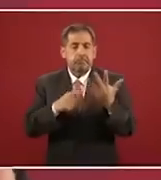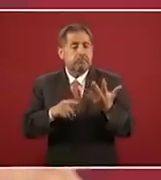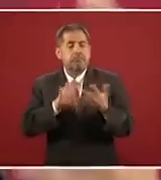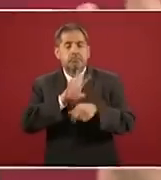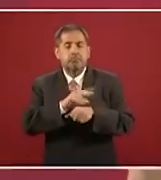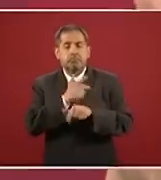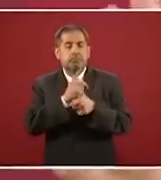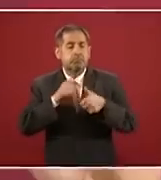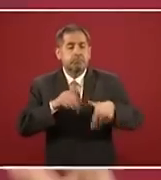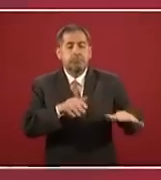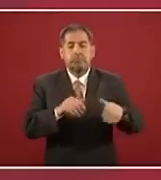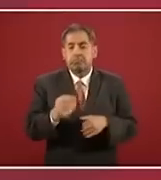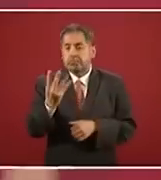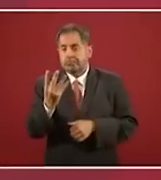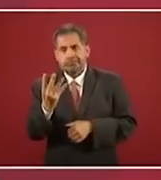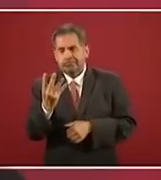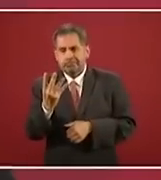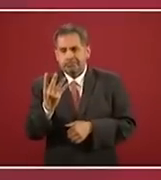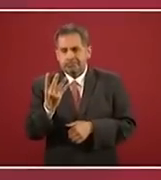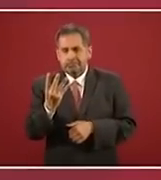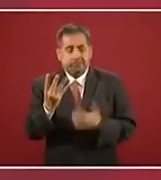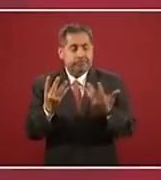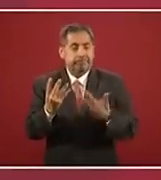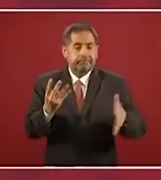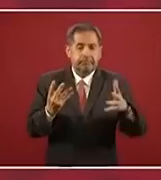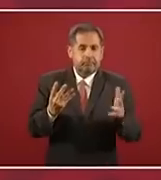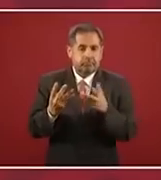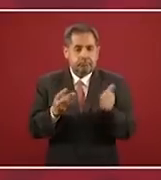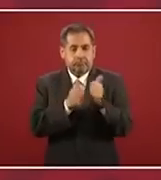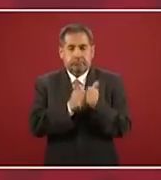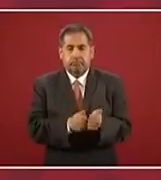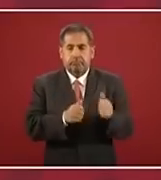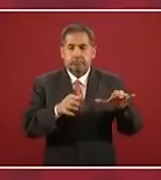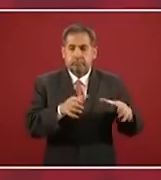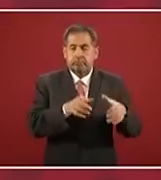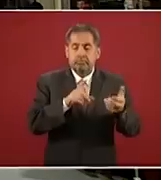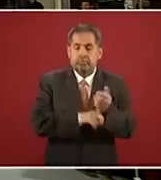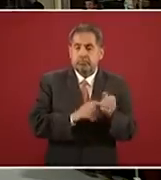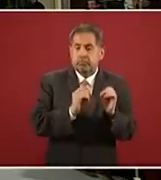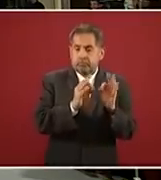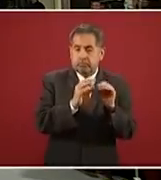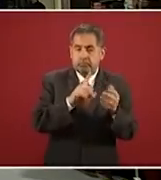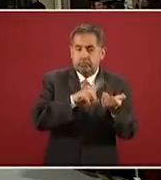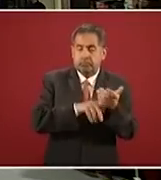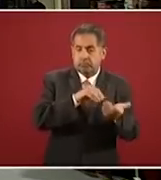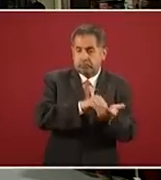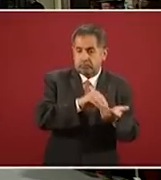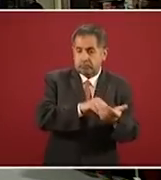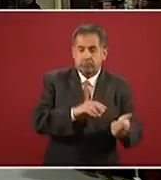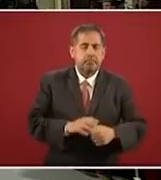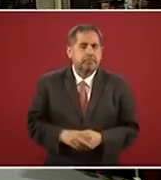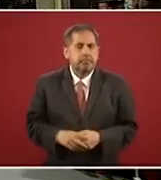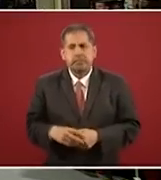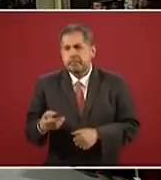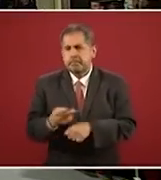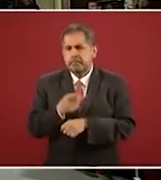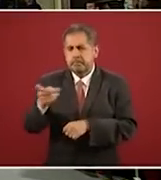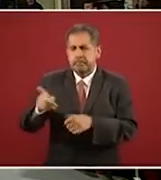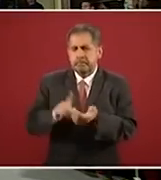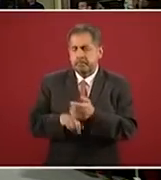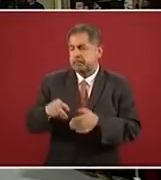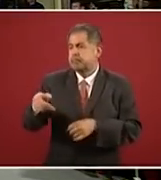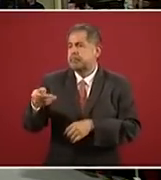salvoconducto que sólo tendríamos cuatro habrían salido ya sin comprar los dejen salir tampoco y sobre las medidas inmediatas que tomaría corte penal